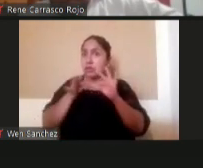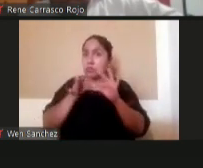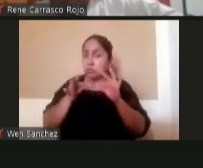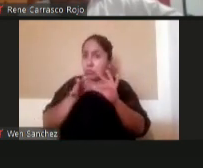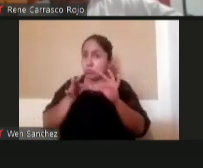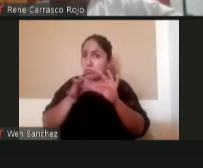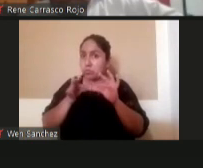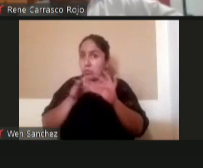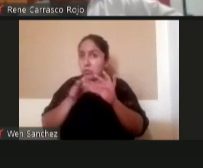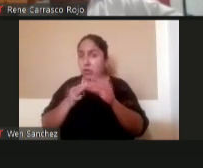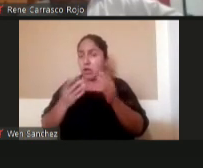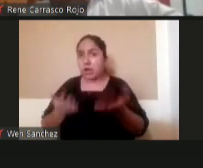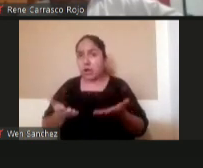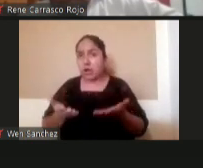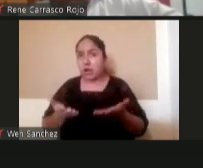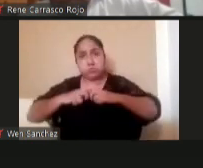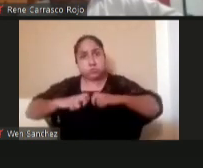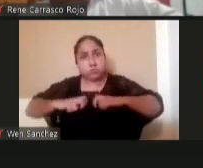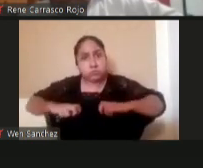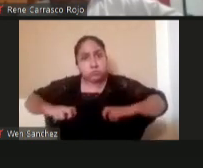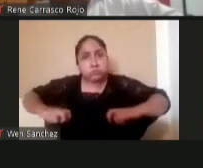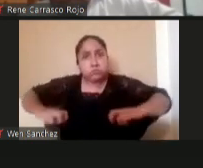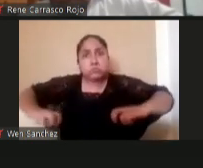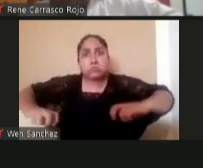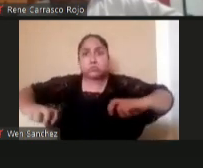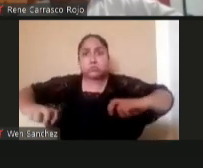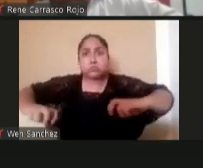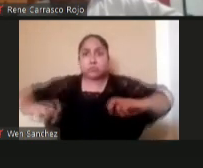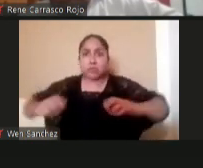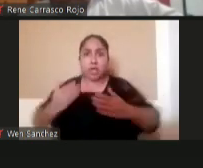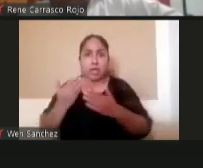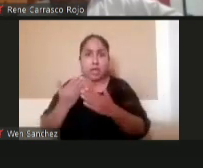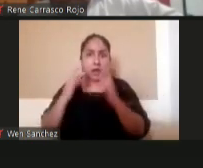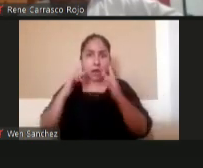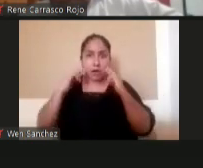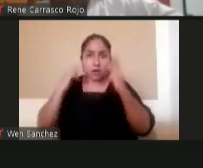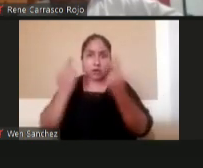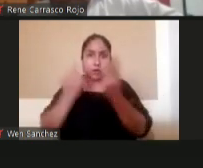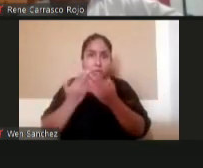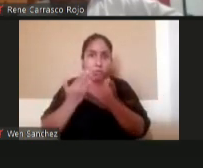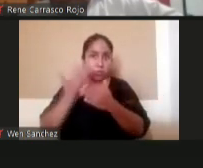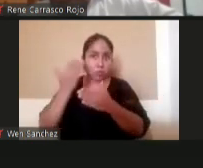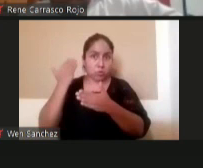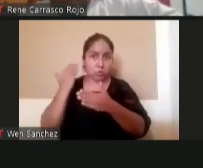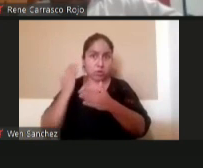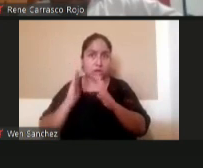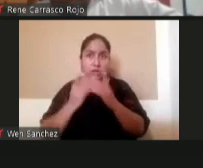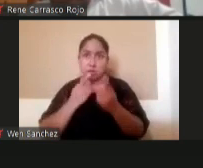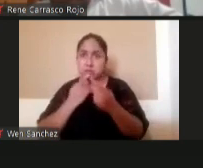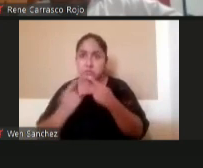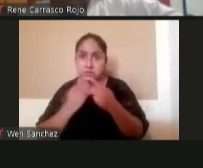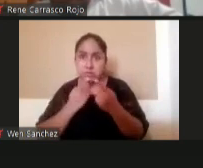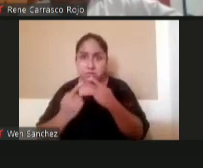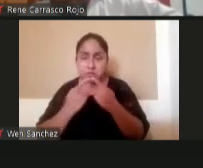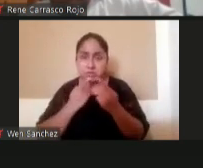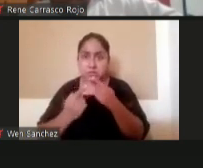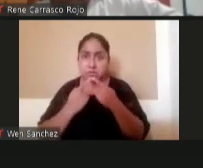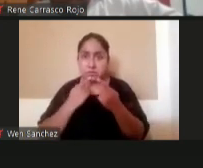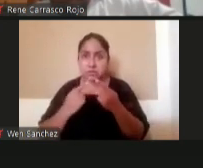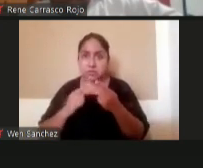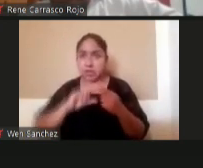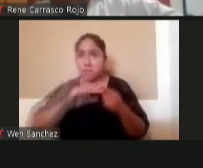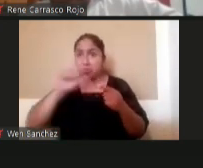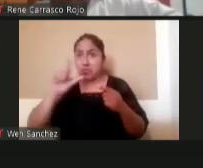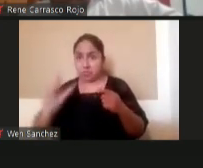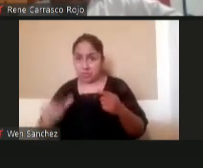pudo posicionarse la sesión anterior. Esto derivó, como ya todos lo sabemos, en una reunión donde estuvimos